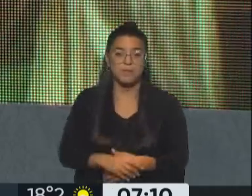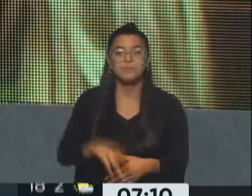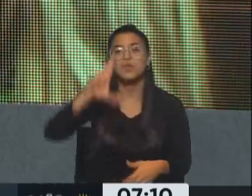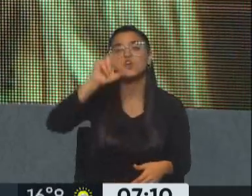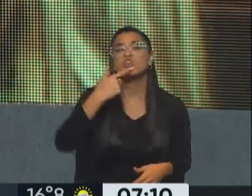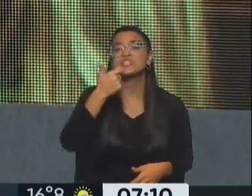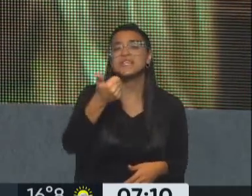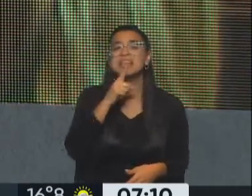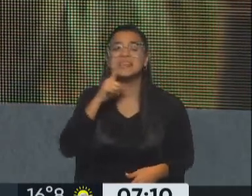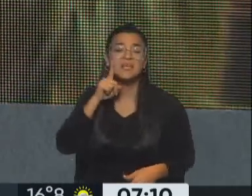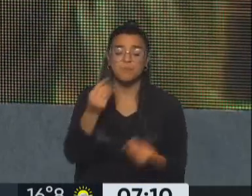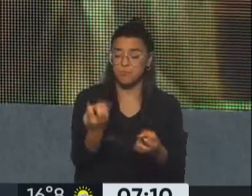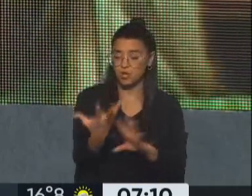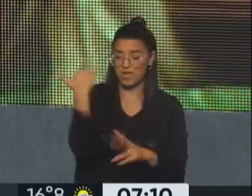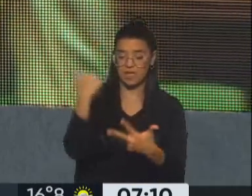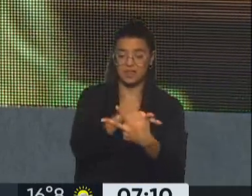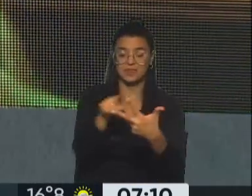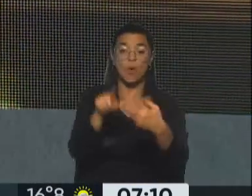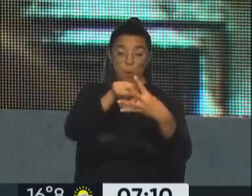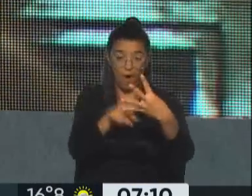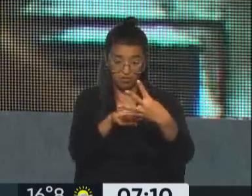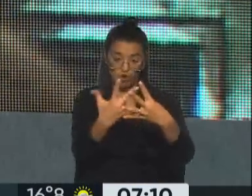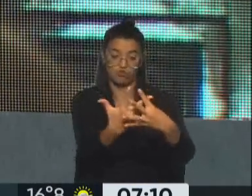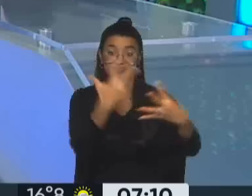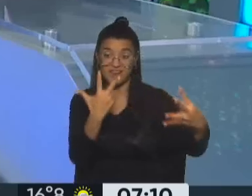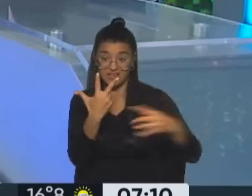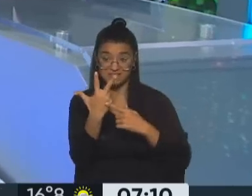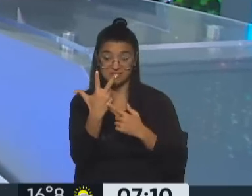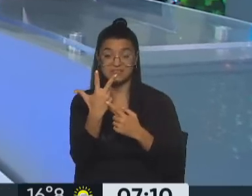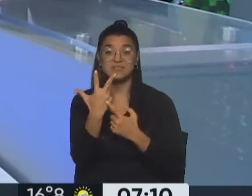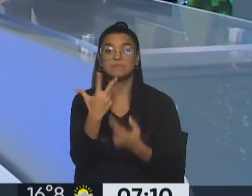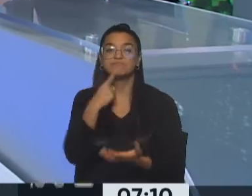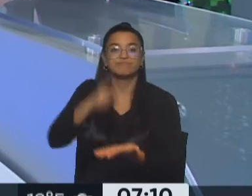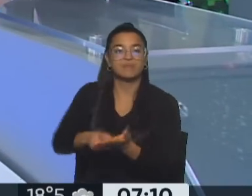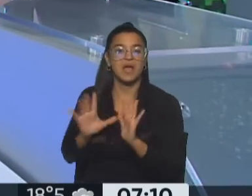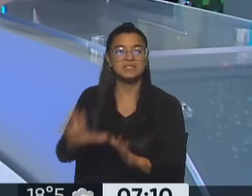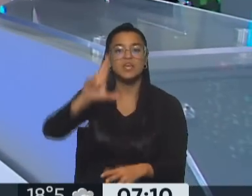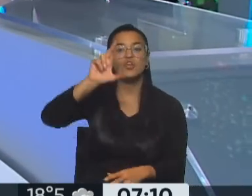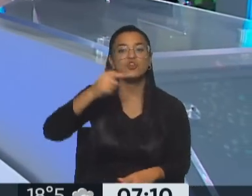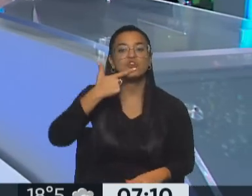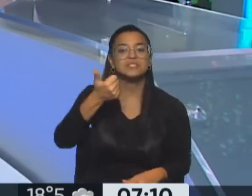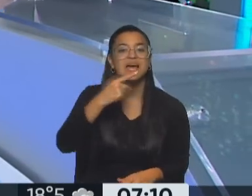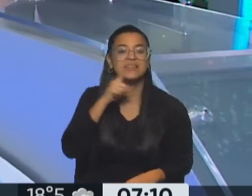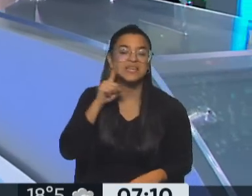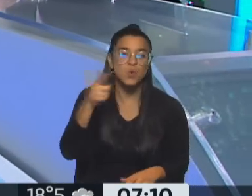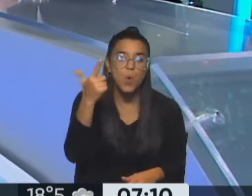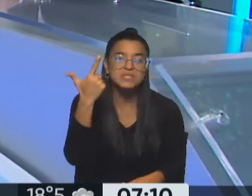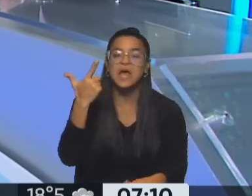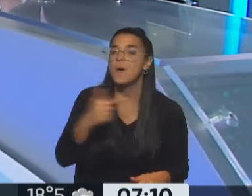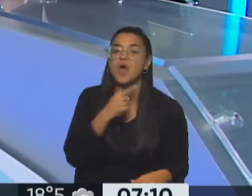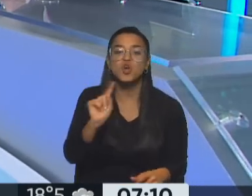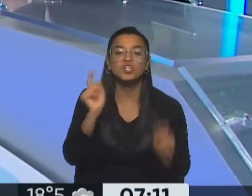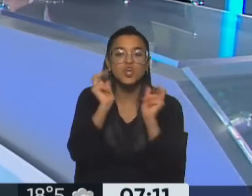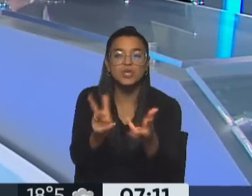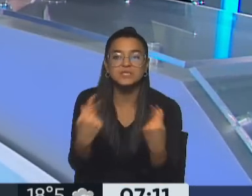Rosati, porque tres de los 4 integrantes del máximo tribunal definieron este fallo. Rosati no estaba, no se quiso manifestar. ¿Qué fue